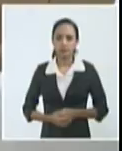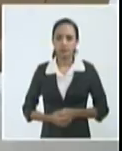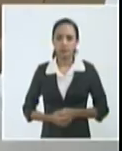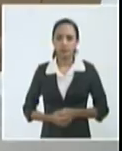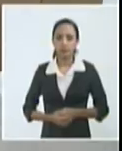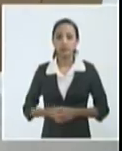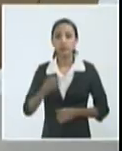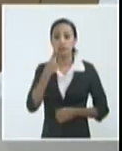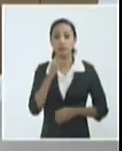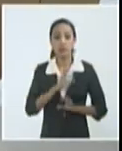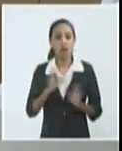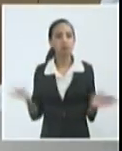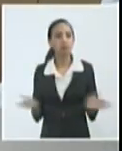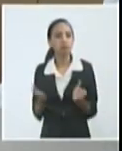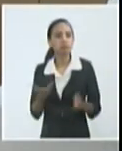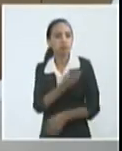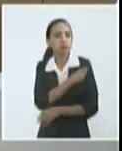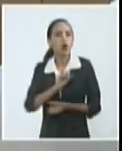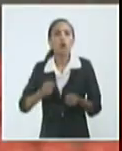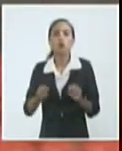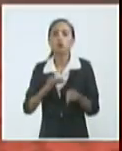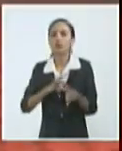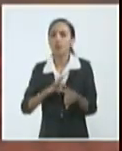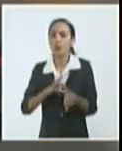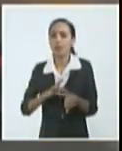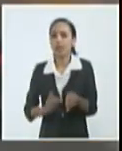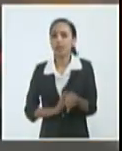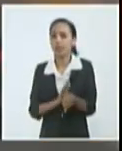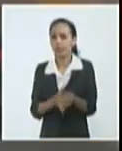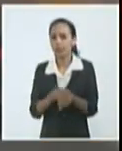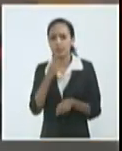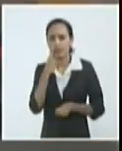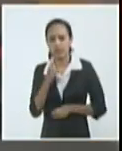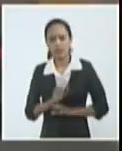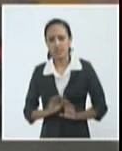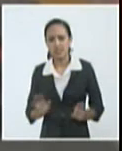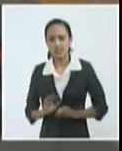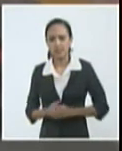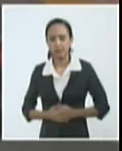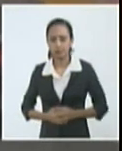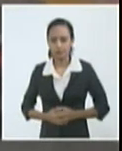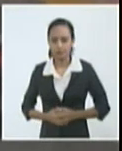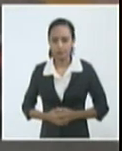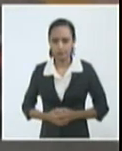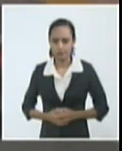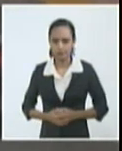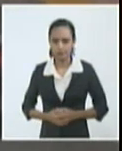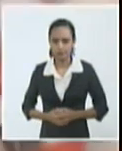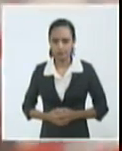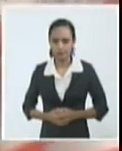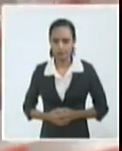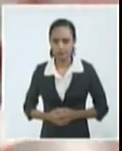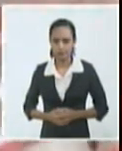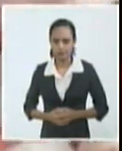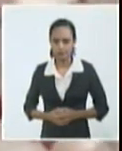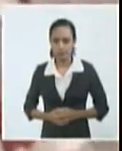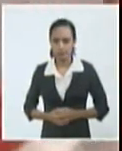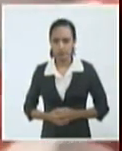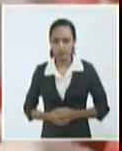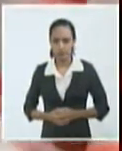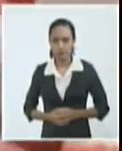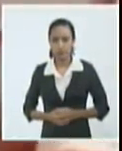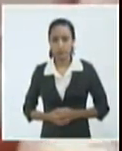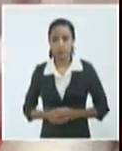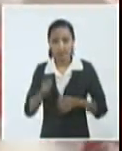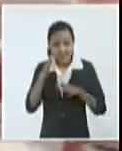el control de la epidemia es mucho más que evidente. En medio de esta situación, como en los días más duros de la